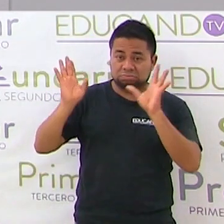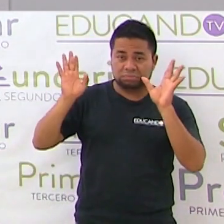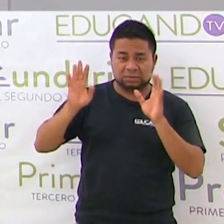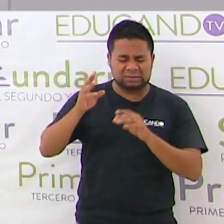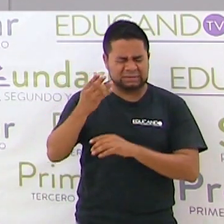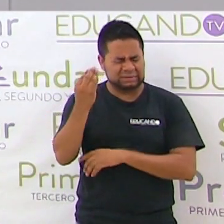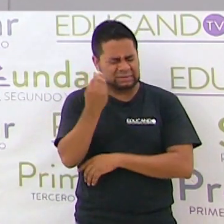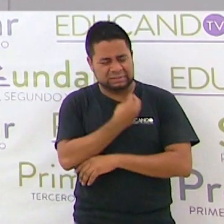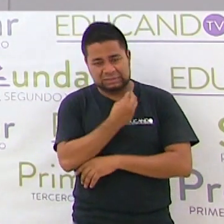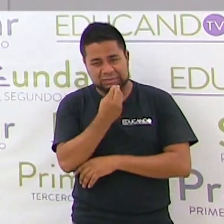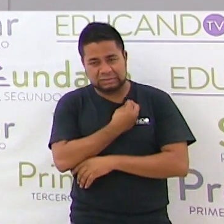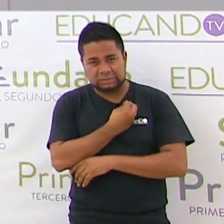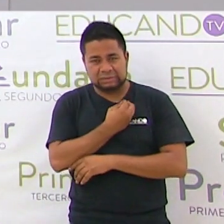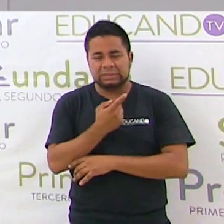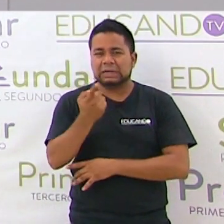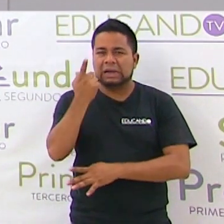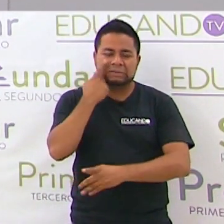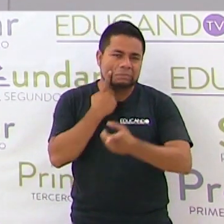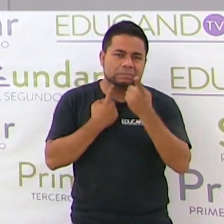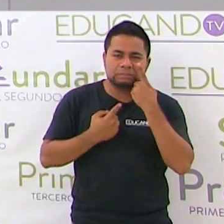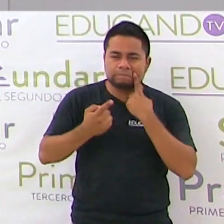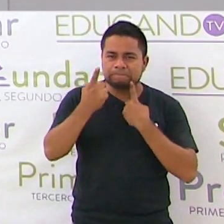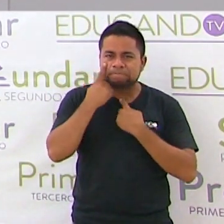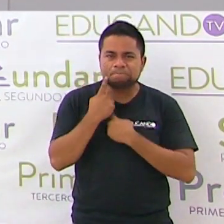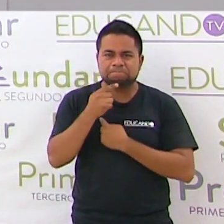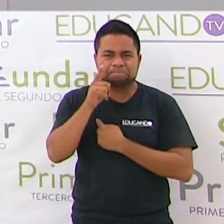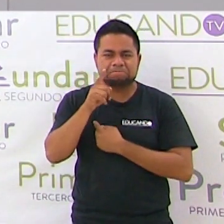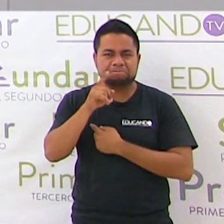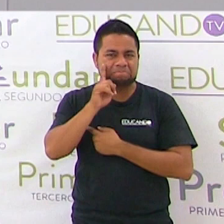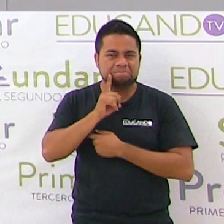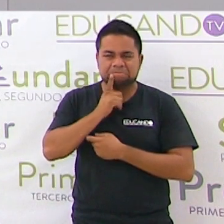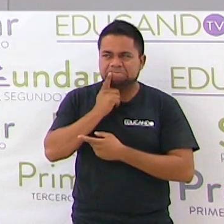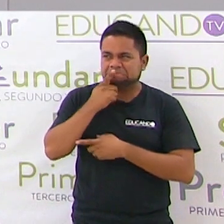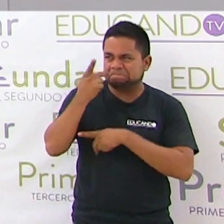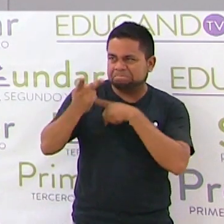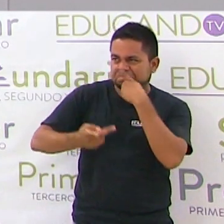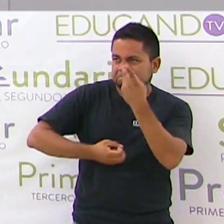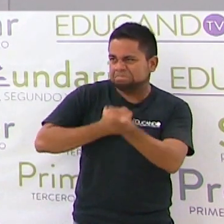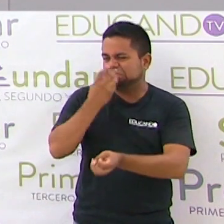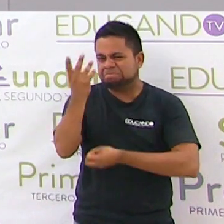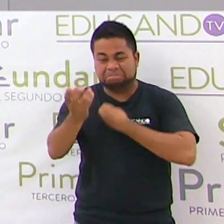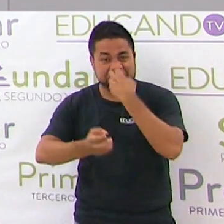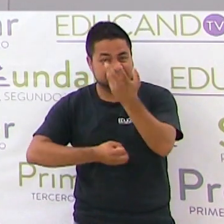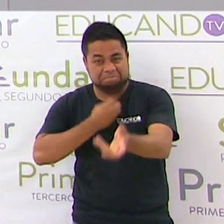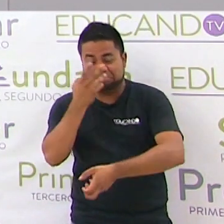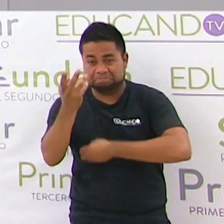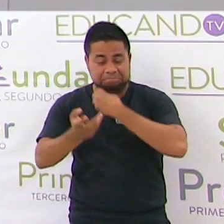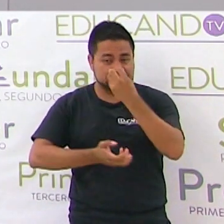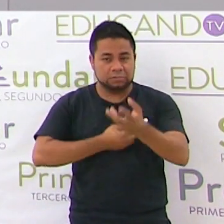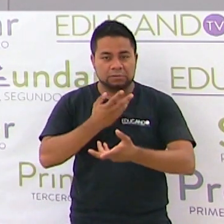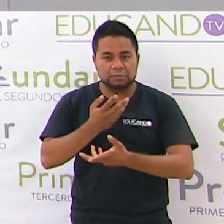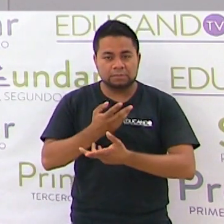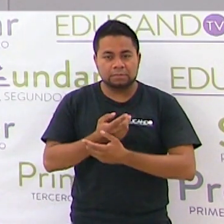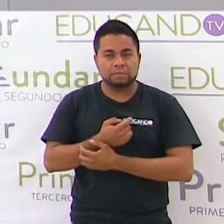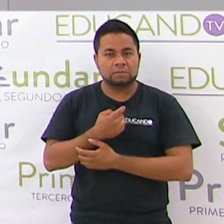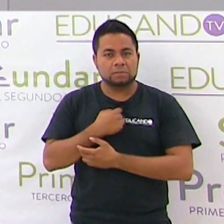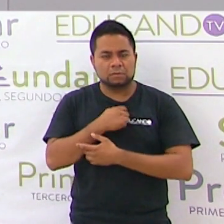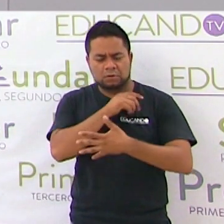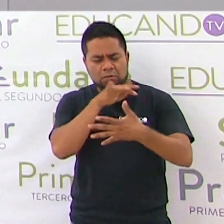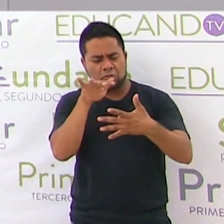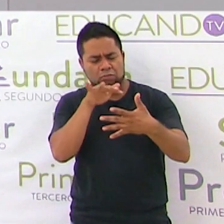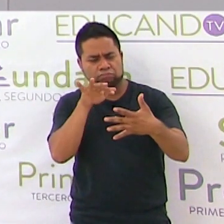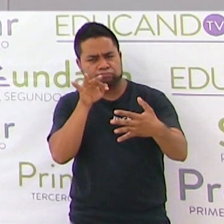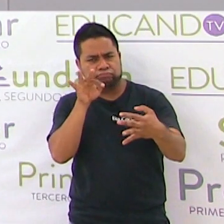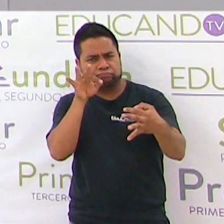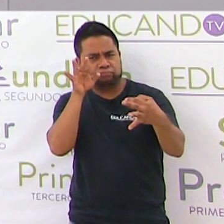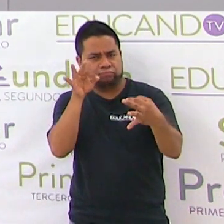dolió tanto que empezó a llorar, entonces habló y habló hasta por los codos. Yo lo leí casi perfectamente bien.